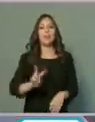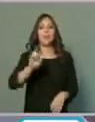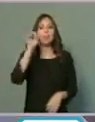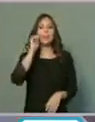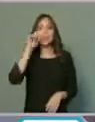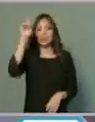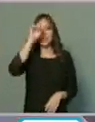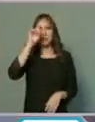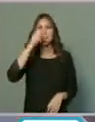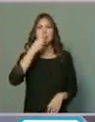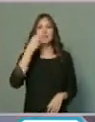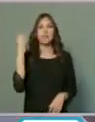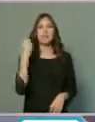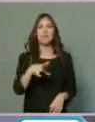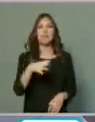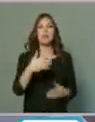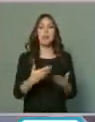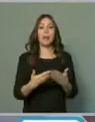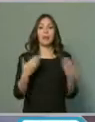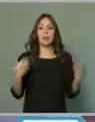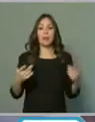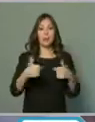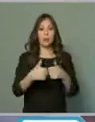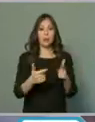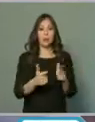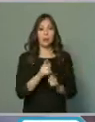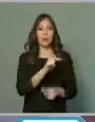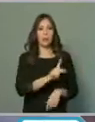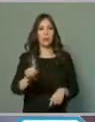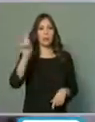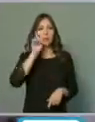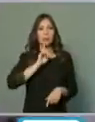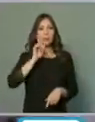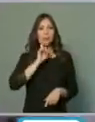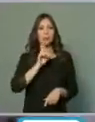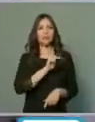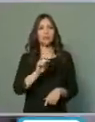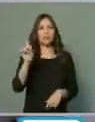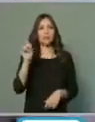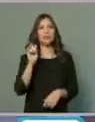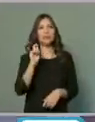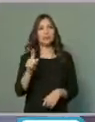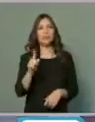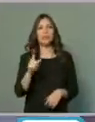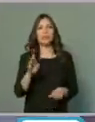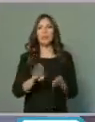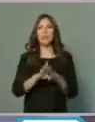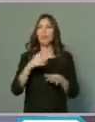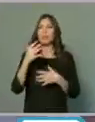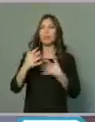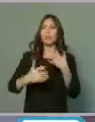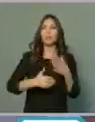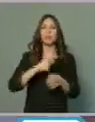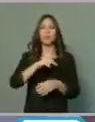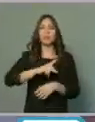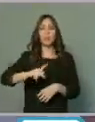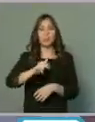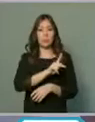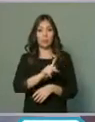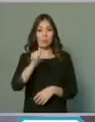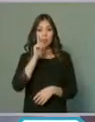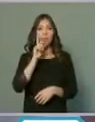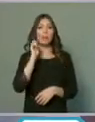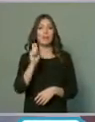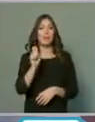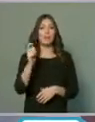excelentes recomendaciones, en esta ocasión una banda de chicas que ha generado muchísimo revuelo y que además es japonesa. Y entonces ahí me